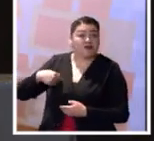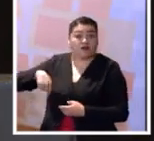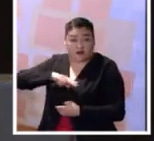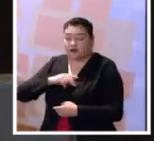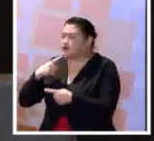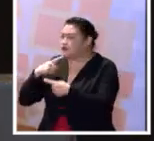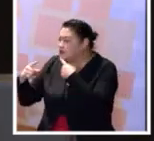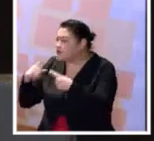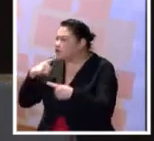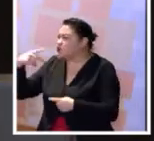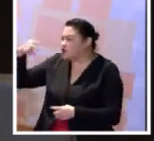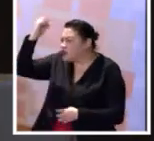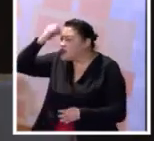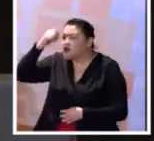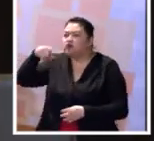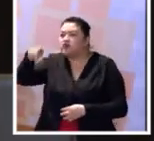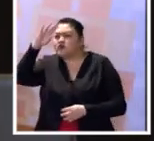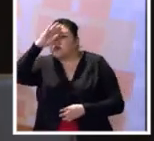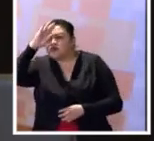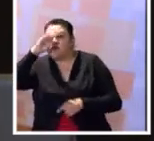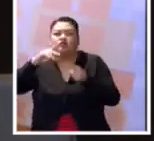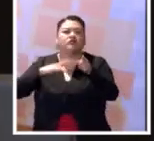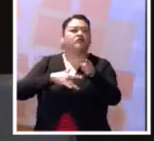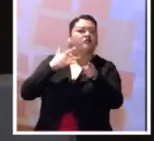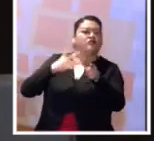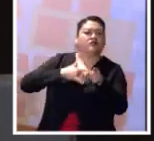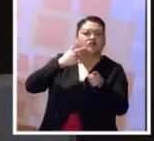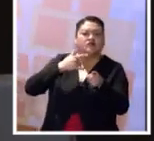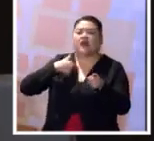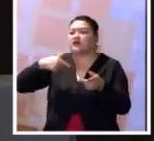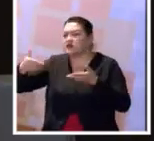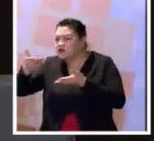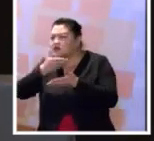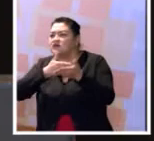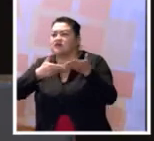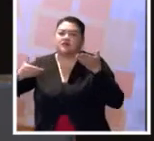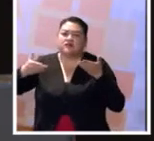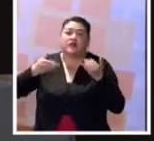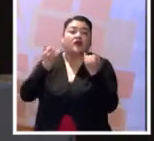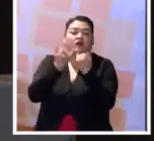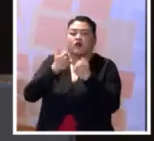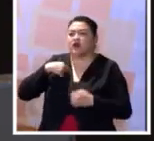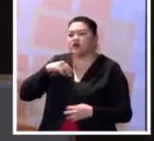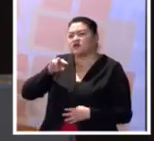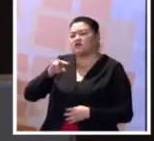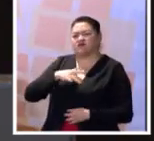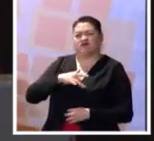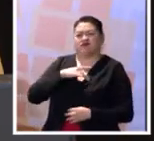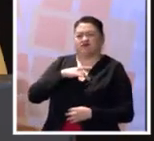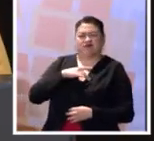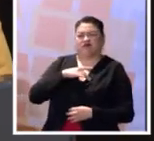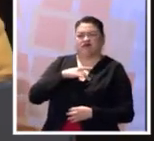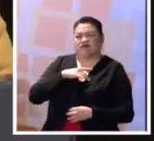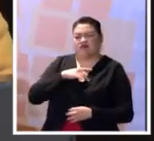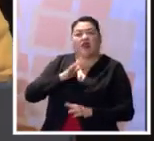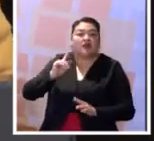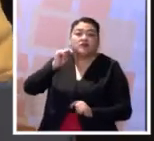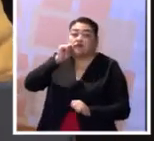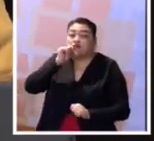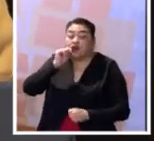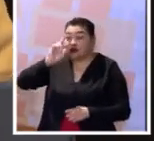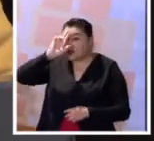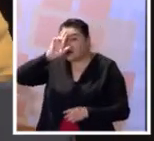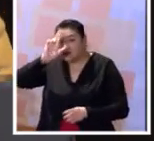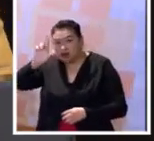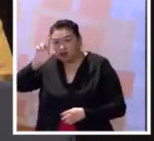conocer nuevas posturas y de aprender a respetar y respetarnos entre nosotras y nosotras con